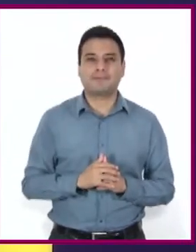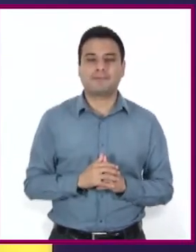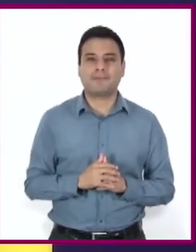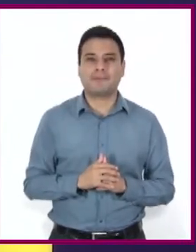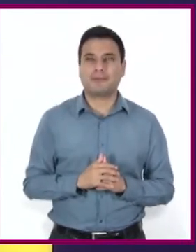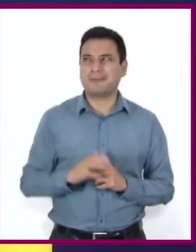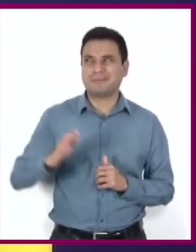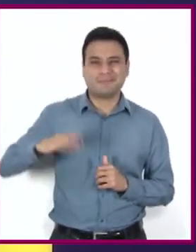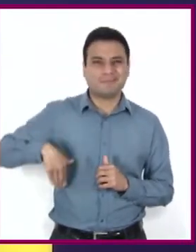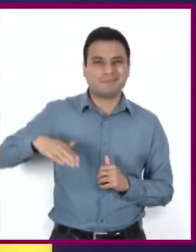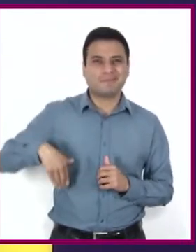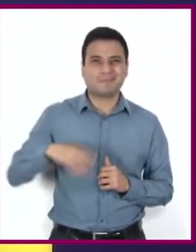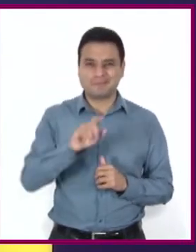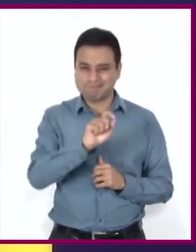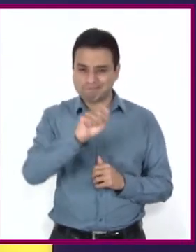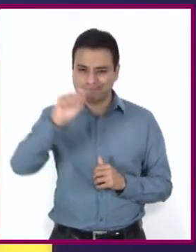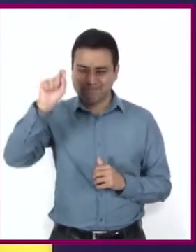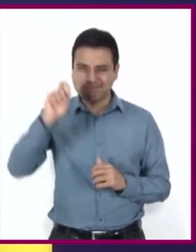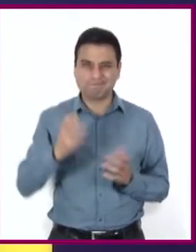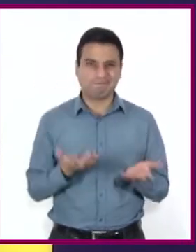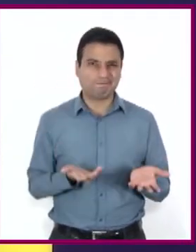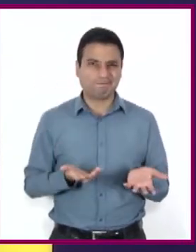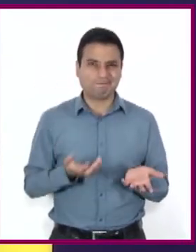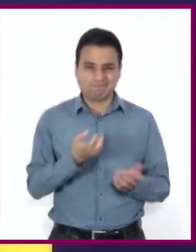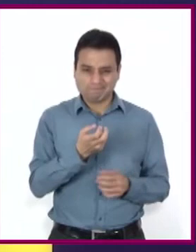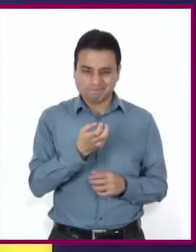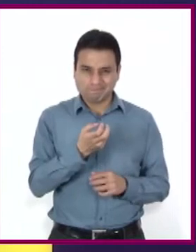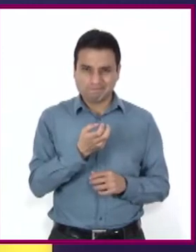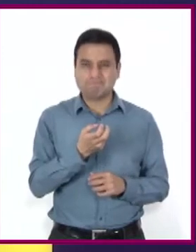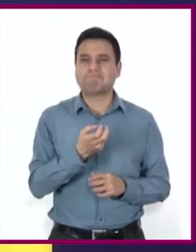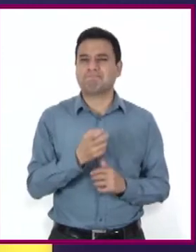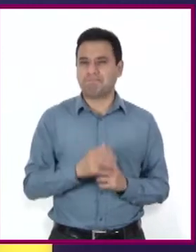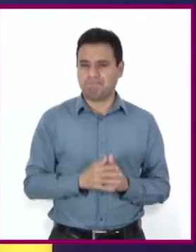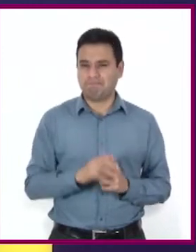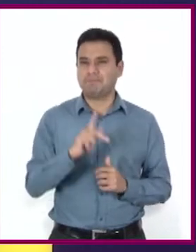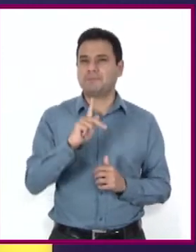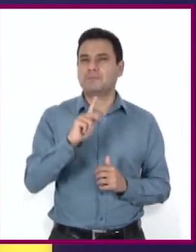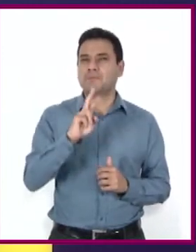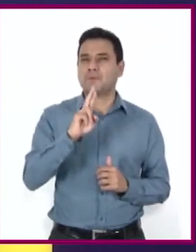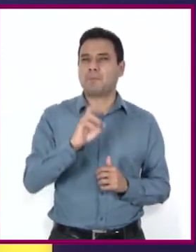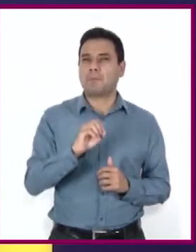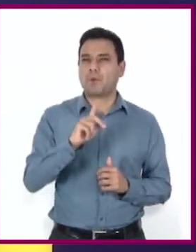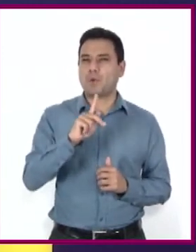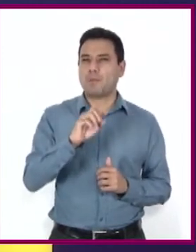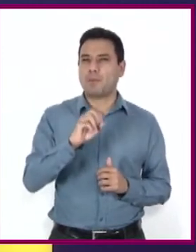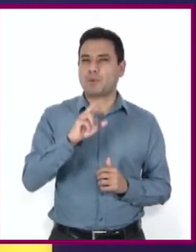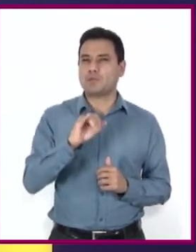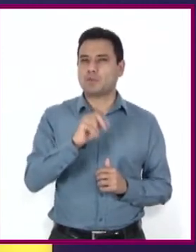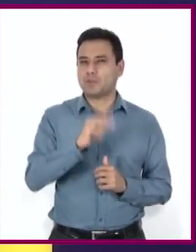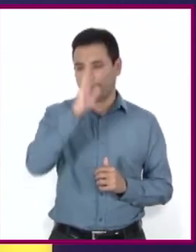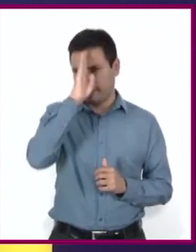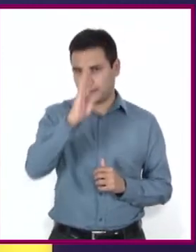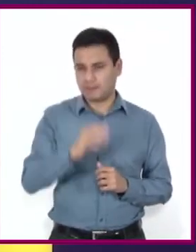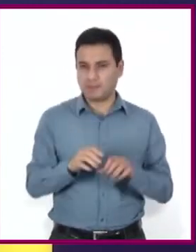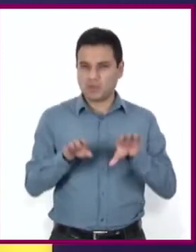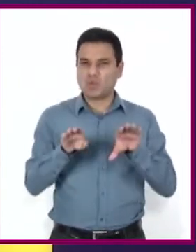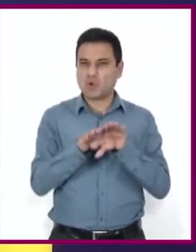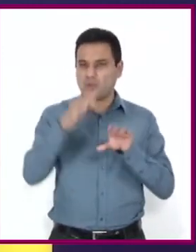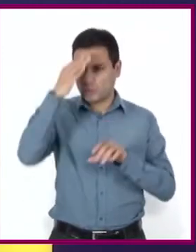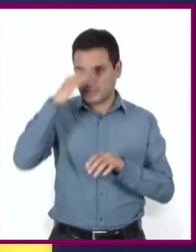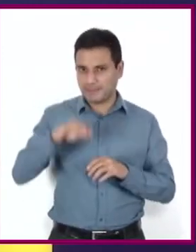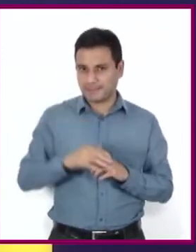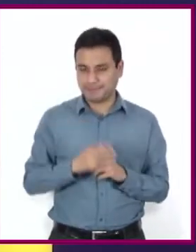la gráfica para afirmar que esta es una situación de proporcionalidad directa?